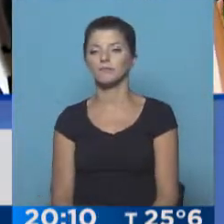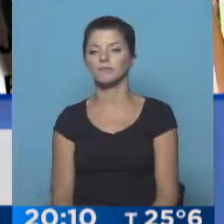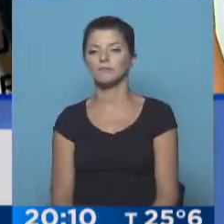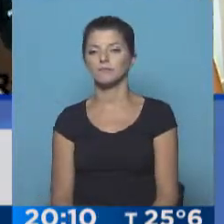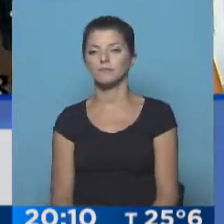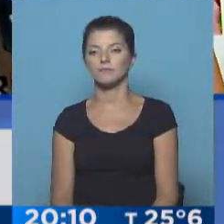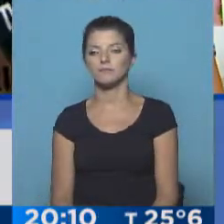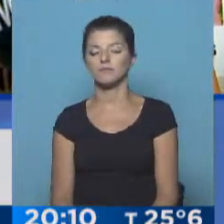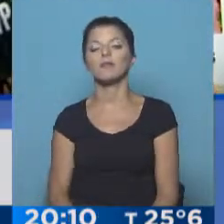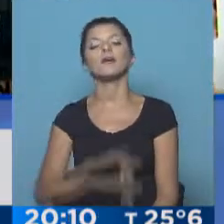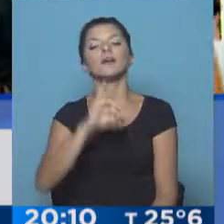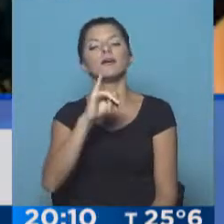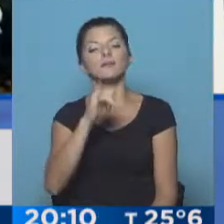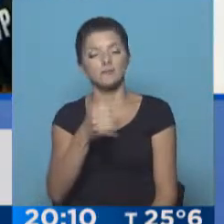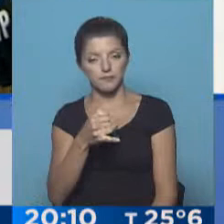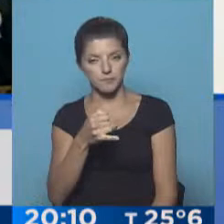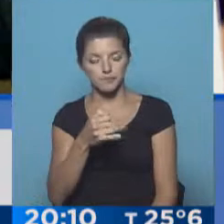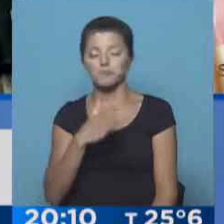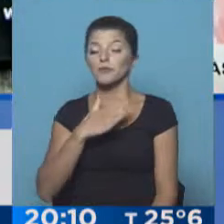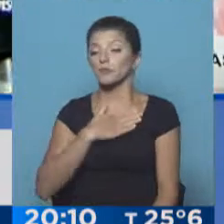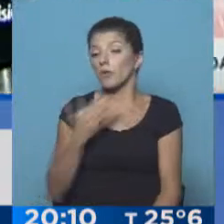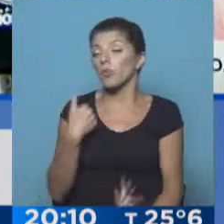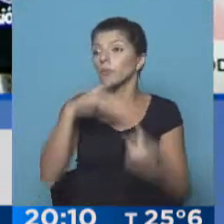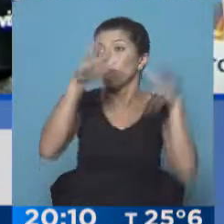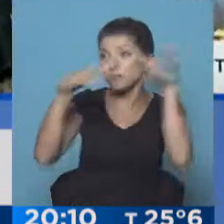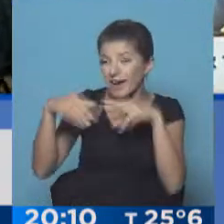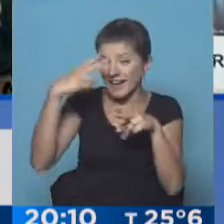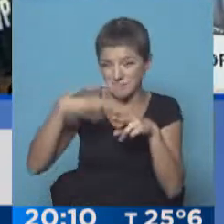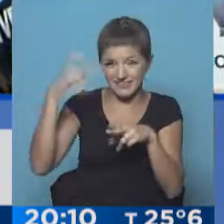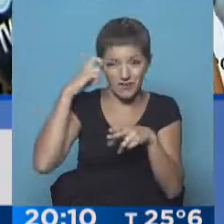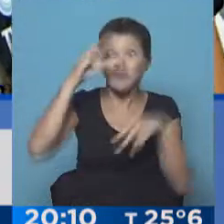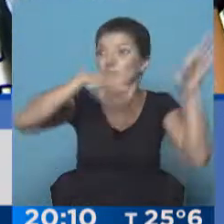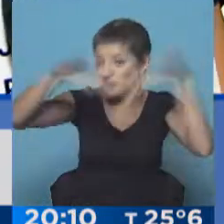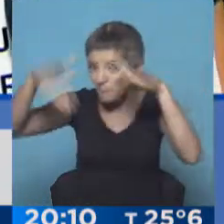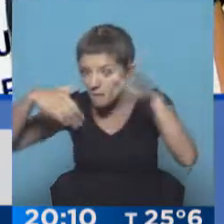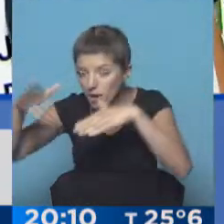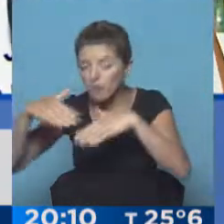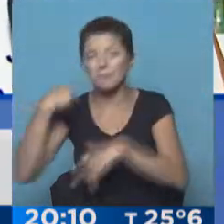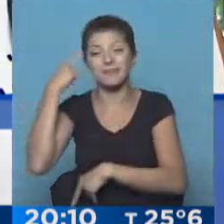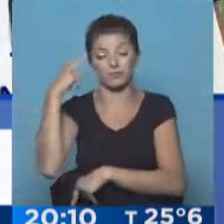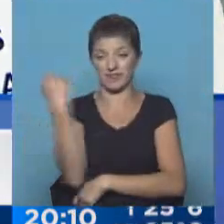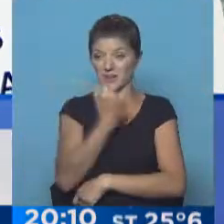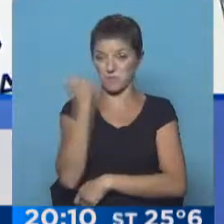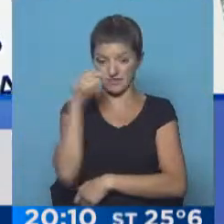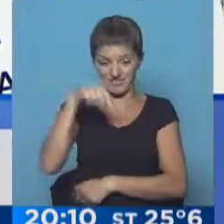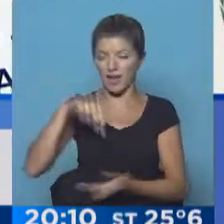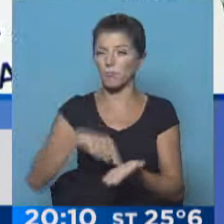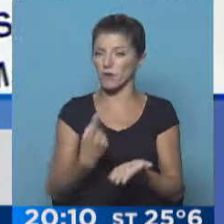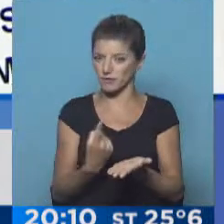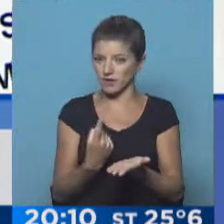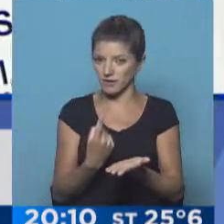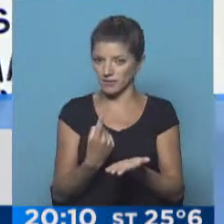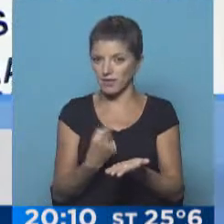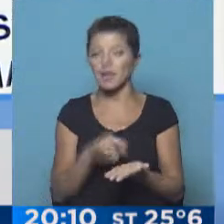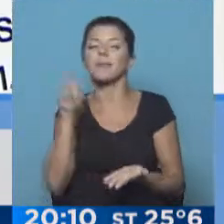nosotros cuando tuvimos la iniciativa de hacer una convocatoria frente al Congreso, que nos parecía importante desde Buenos Aires para que esto no quede solo